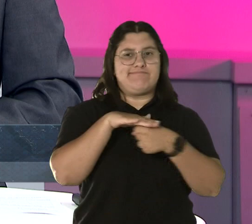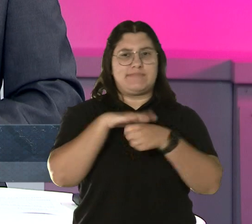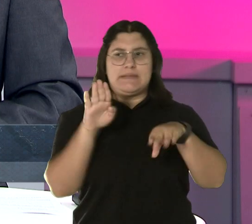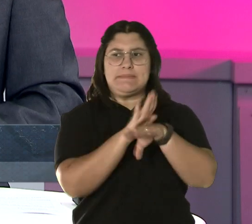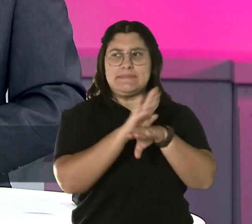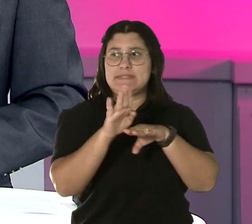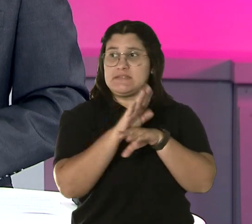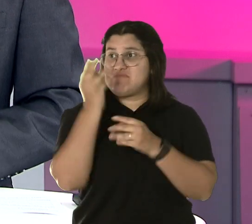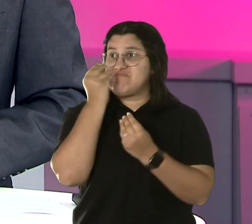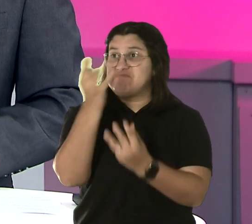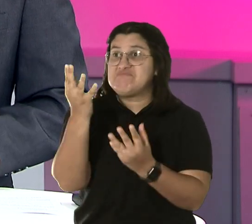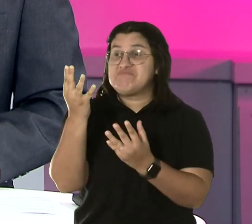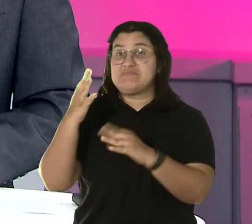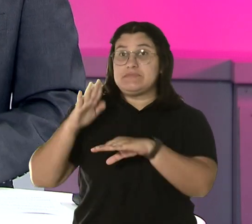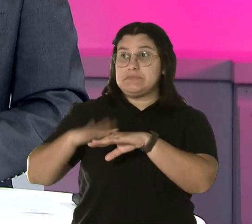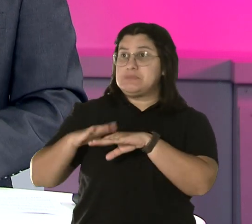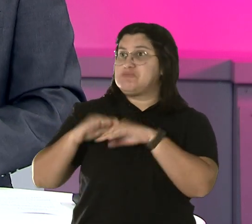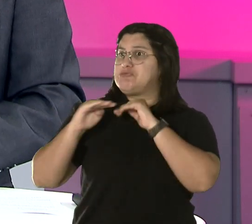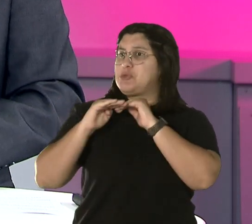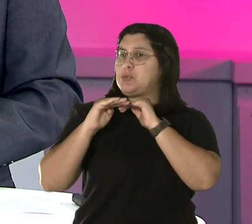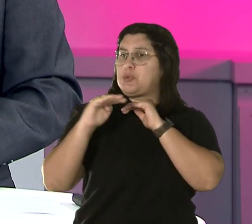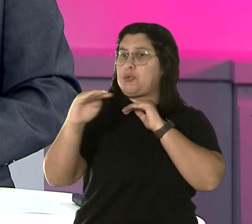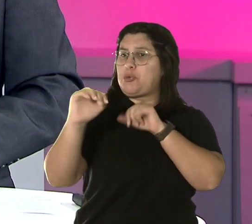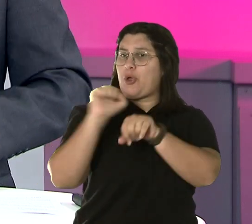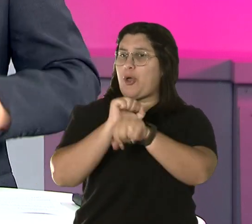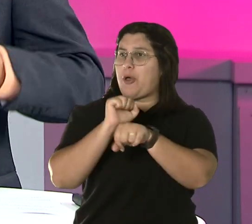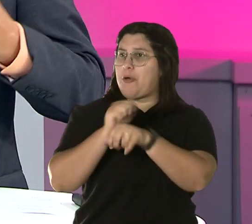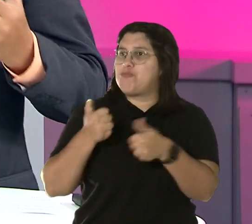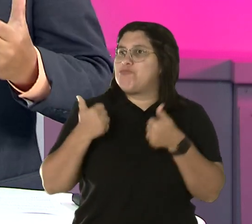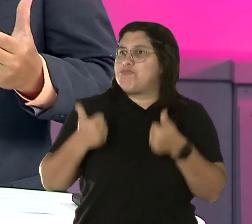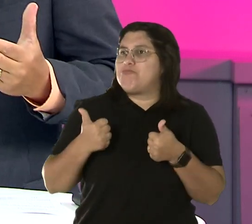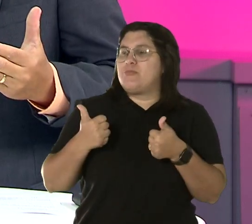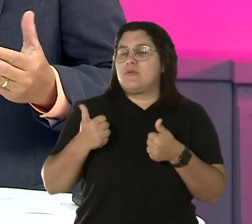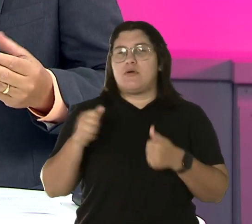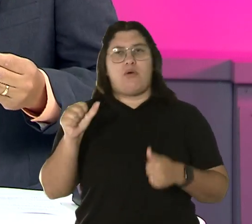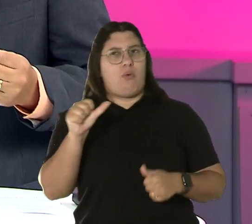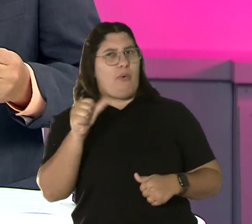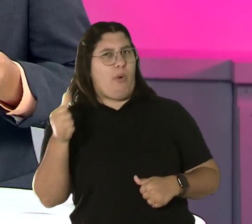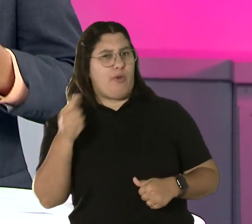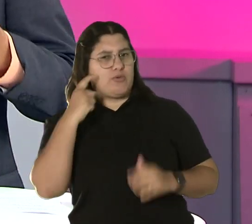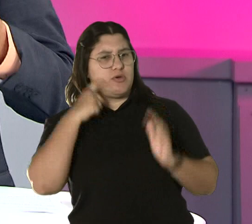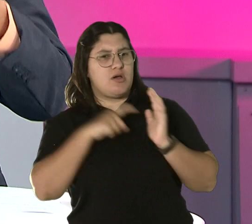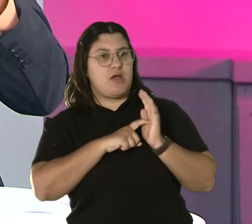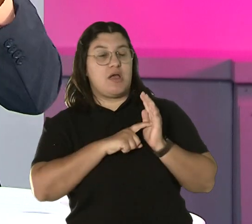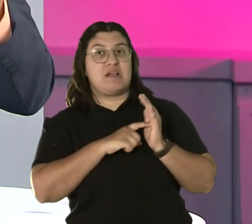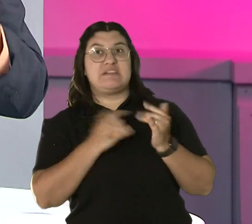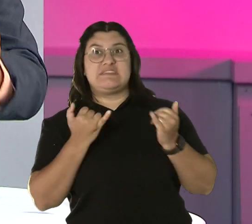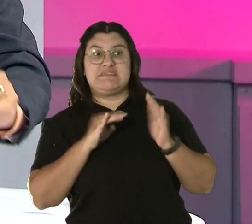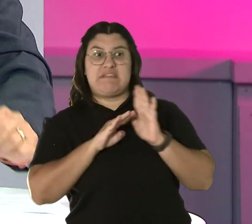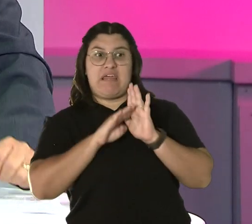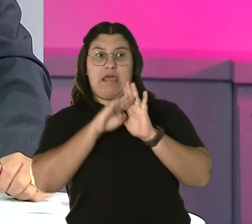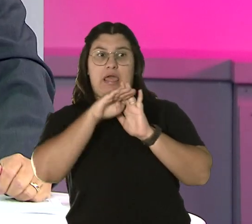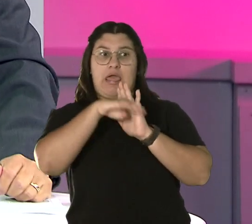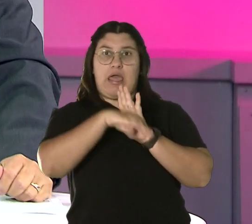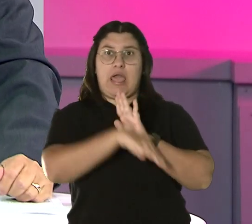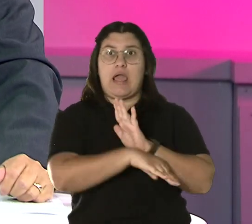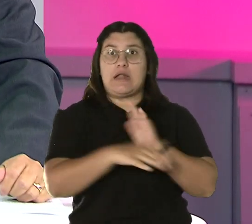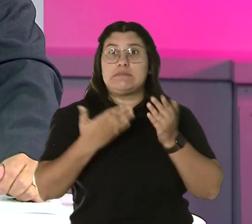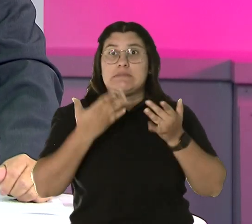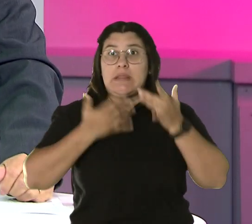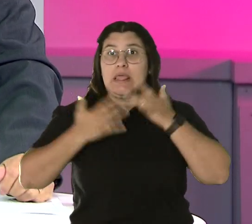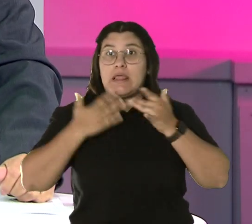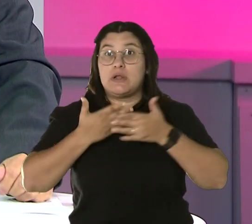informan una estabilización entre sus filas, existen otros tantos que tienen que hacer proyecciones con escasez